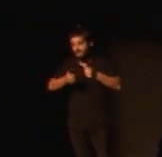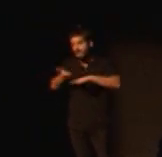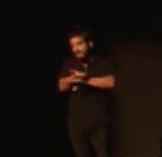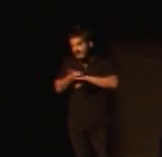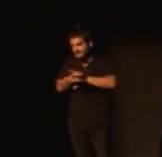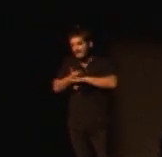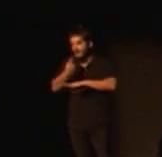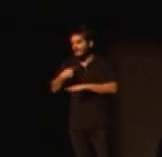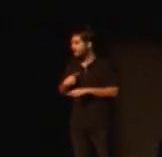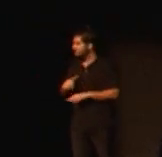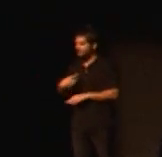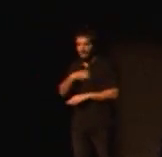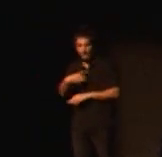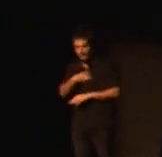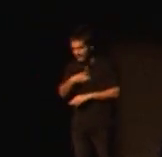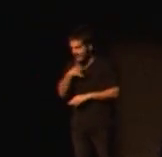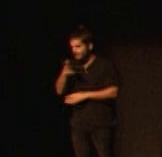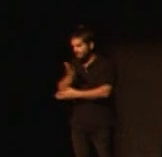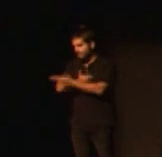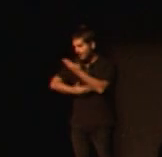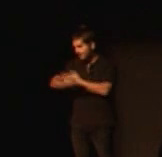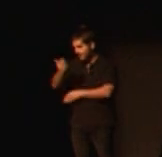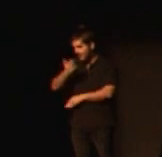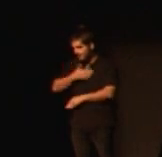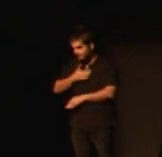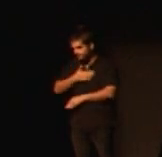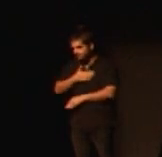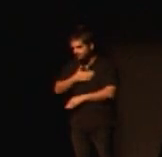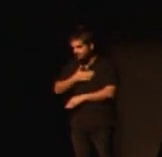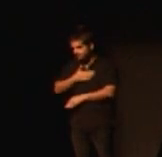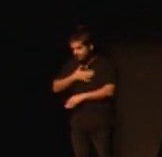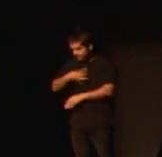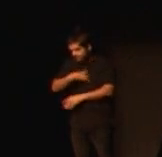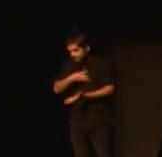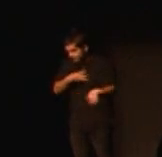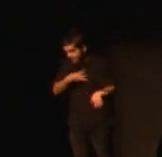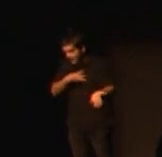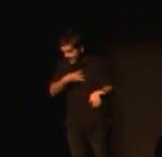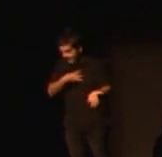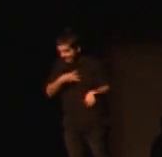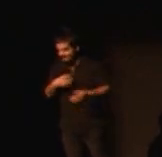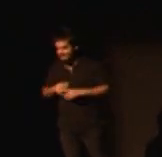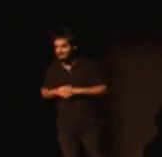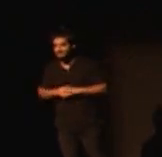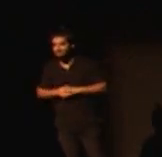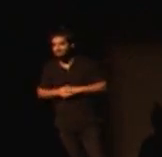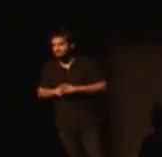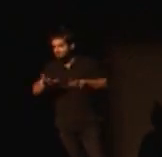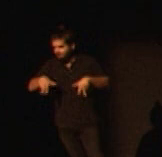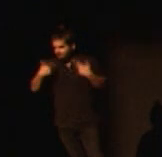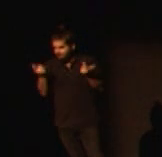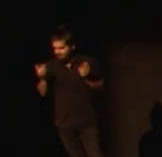a esas oposiciones porque mi discapacidad era tamaña que no me lo permitía, no había ni siquiera para la